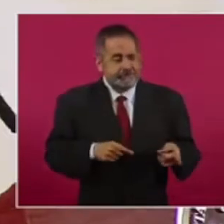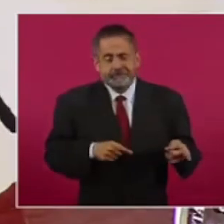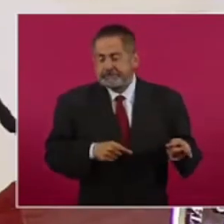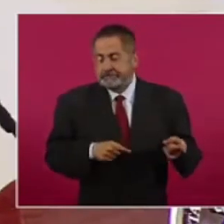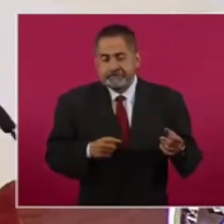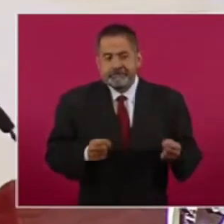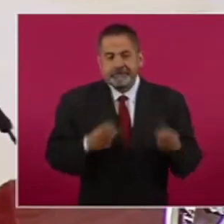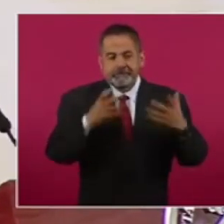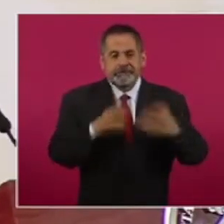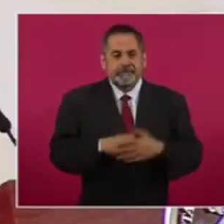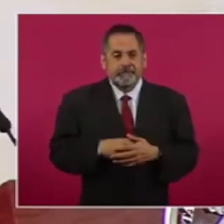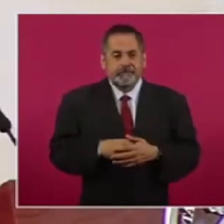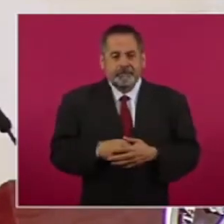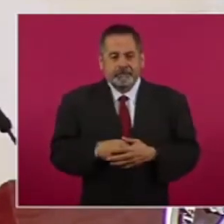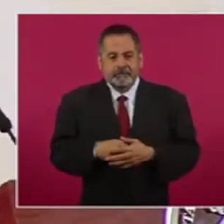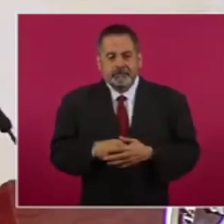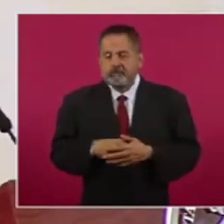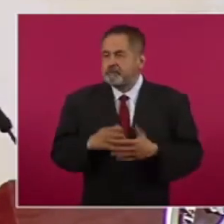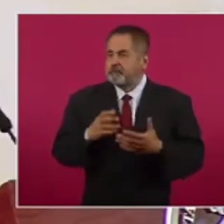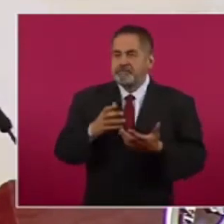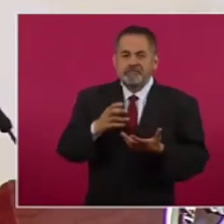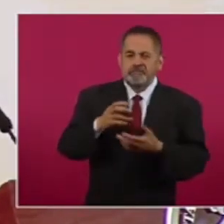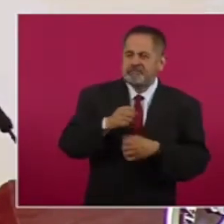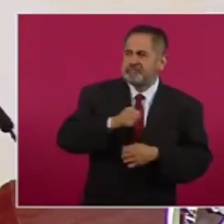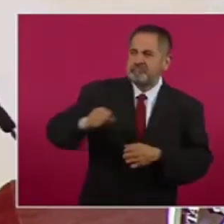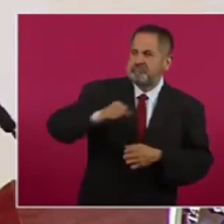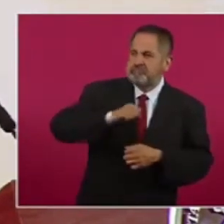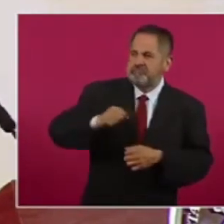cuánta escondía los medicamentos en los resistencia?